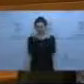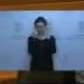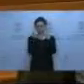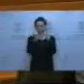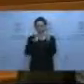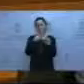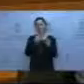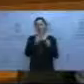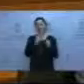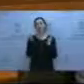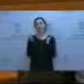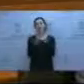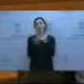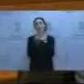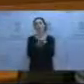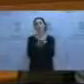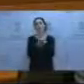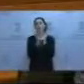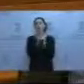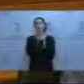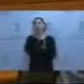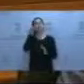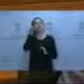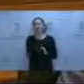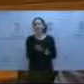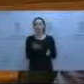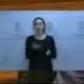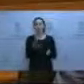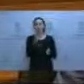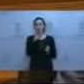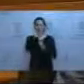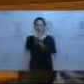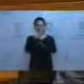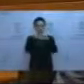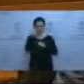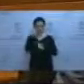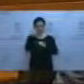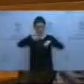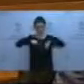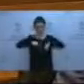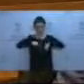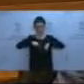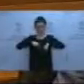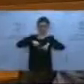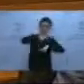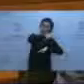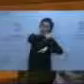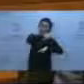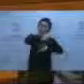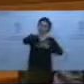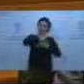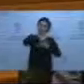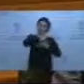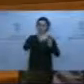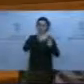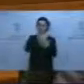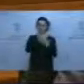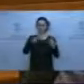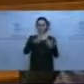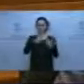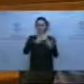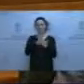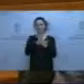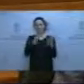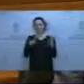de los mismos, usted llegó a asegurar que el próximo curso, es decir, este del que estamos hablando, el 2016-2017, no